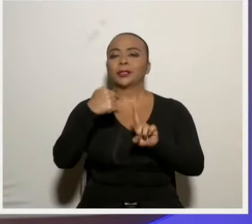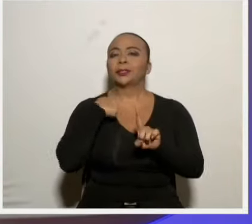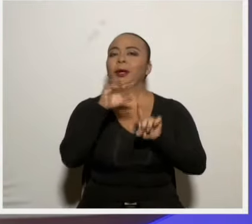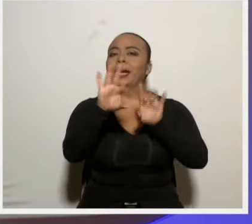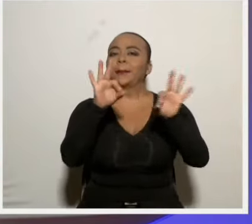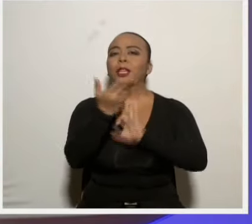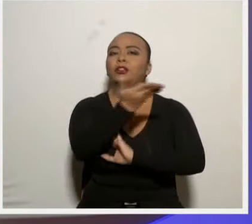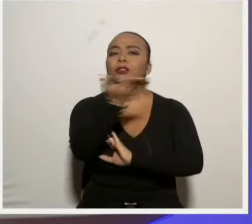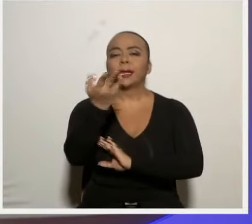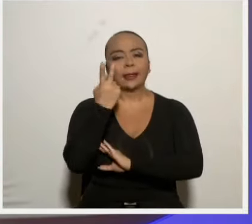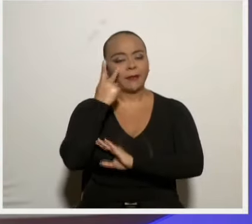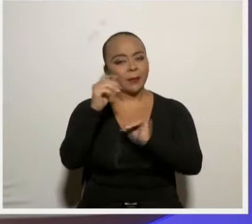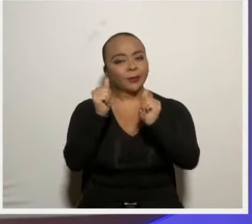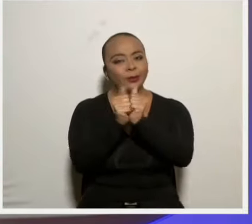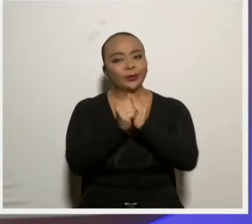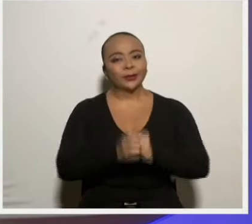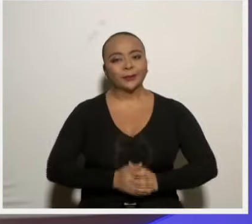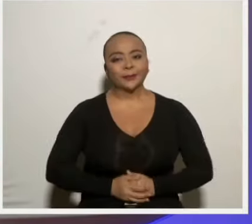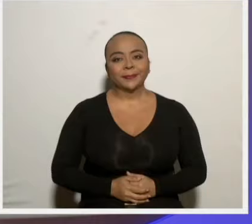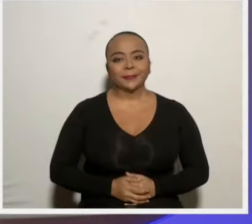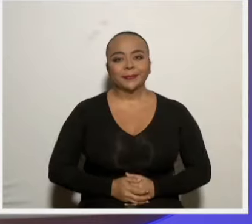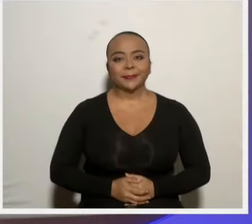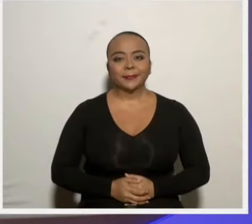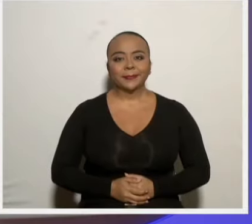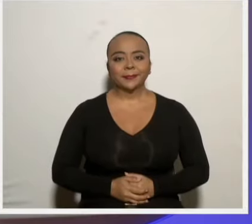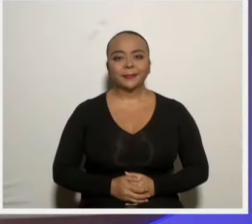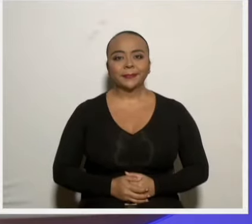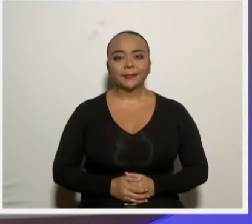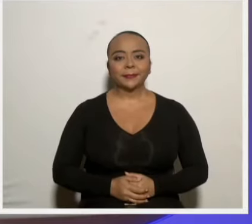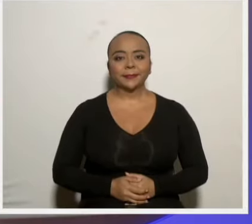usted a que las repasemos juntos.